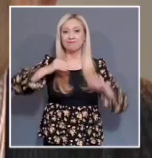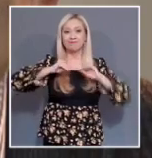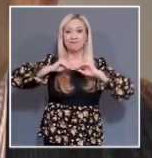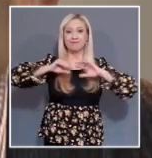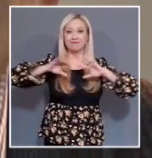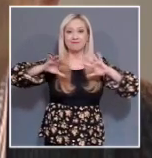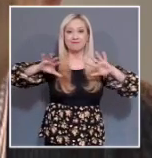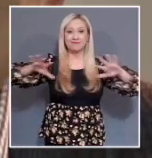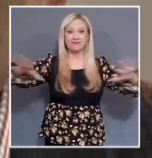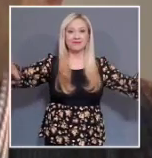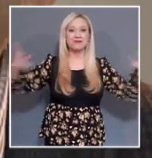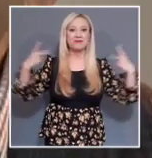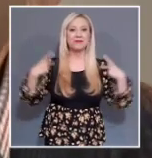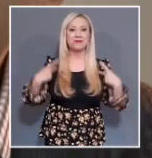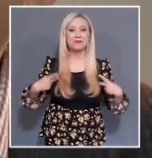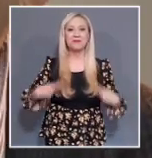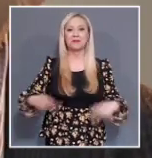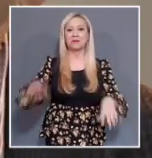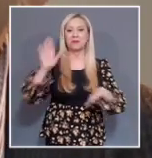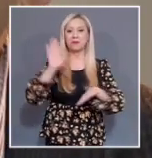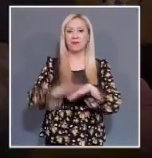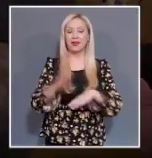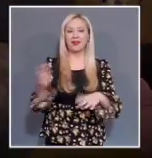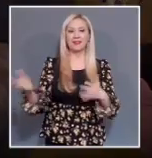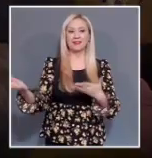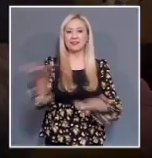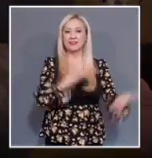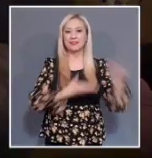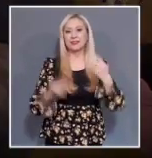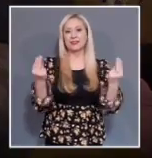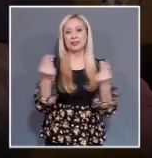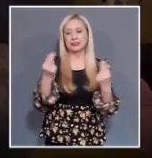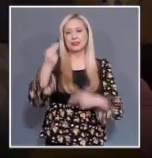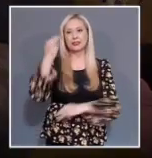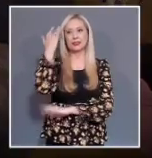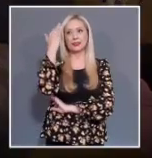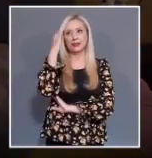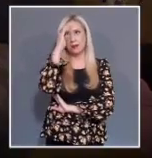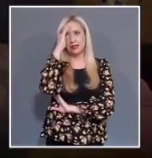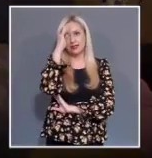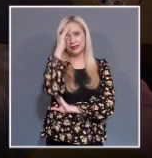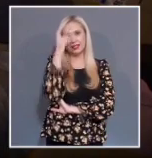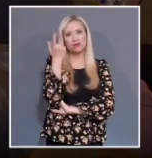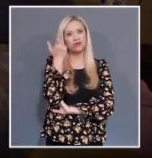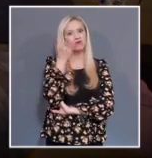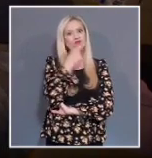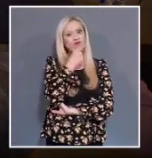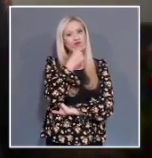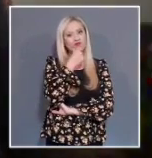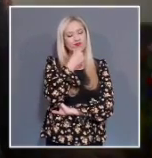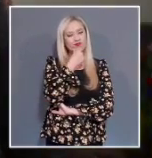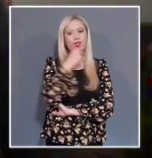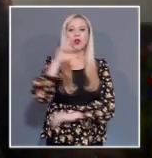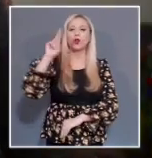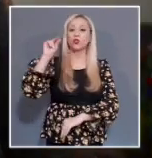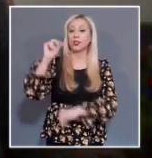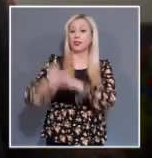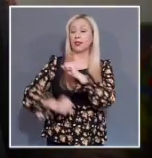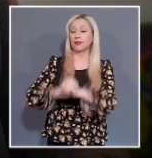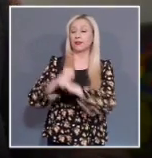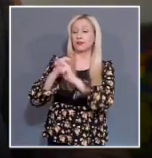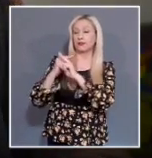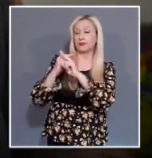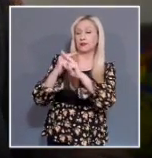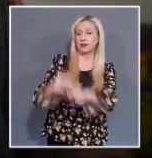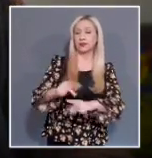y esos momentos también requieren de reflexión. En el marco de su 80 aniversario, el Colegio Nacional, en palabras de su presidente